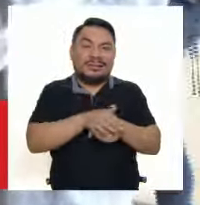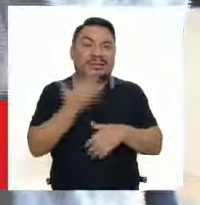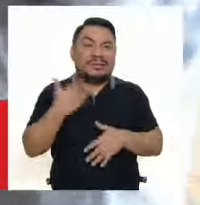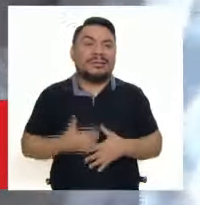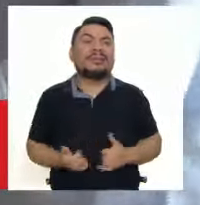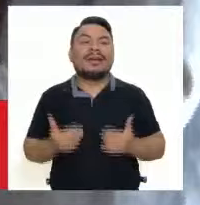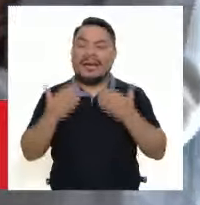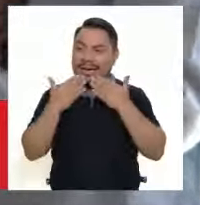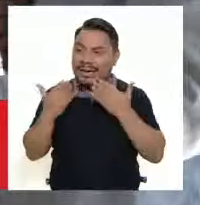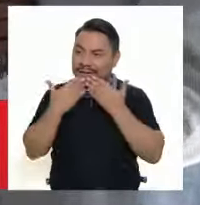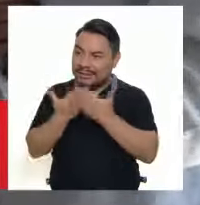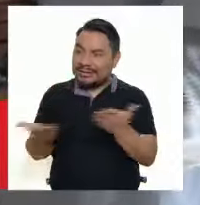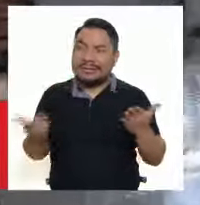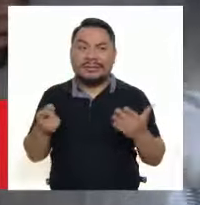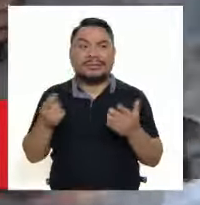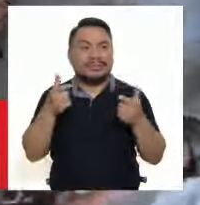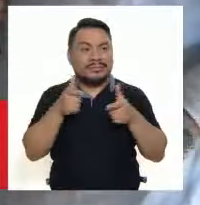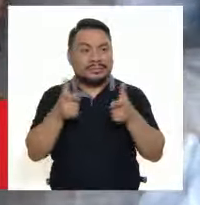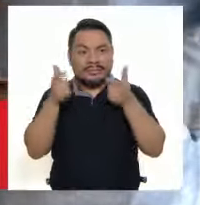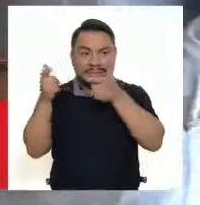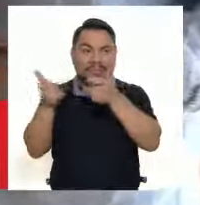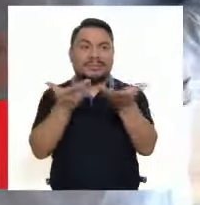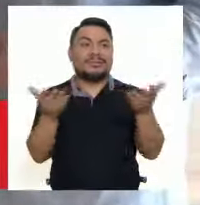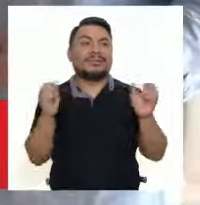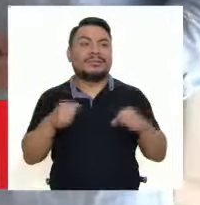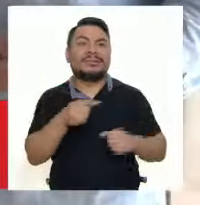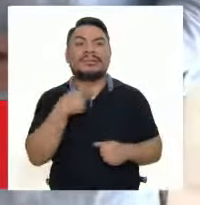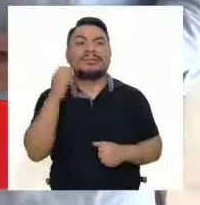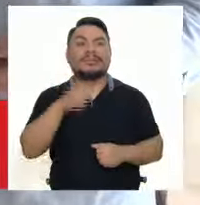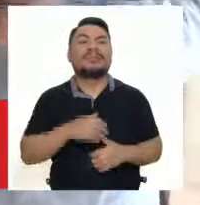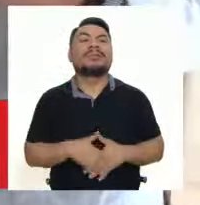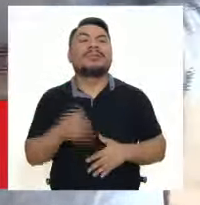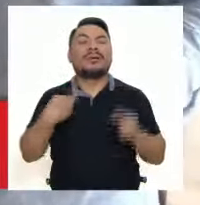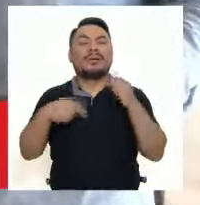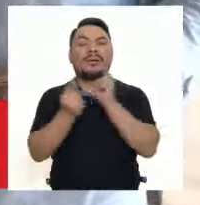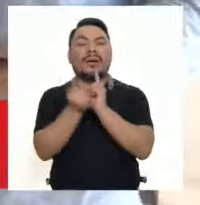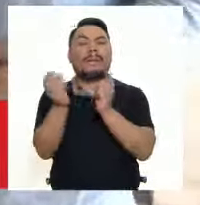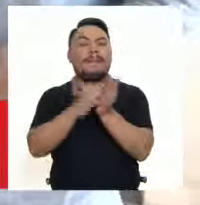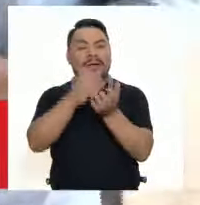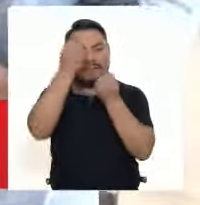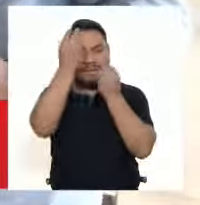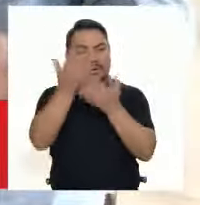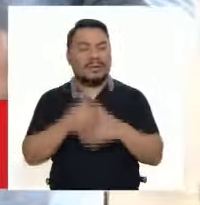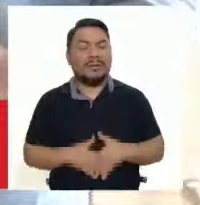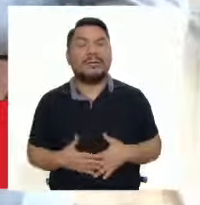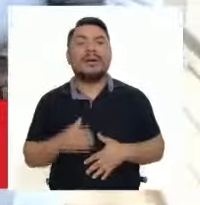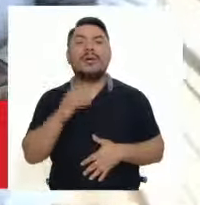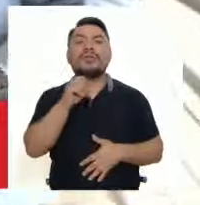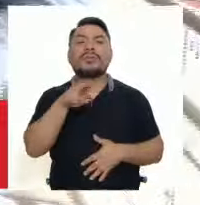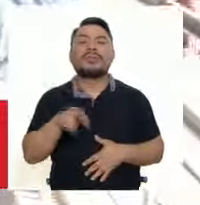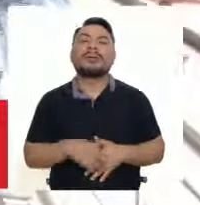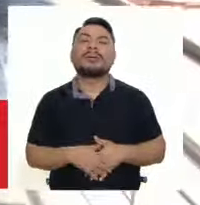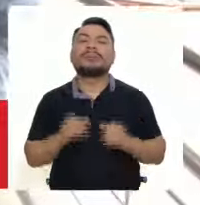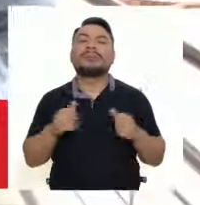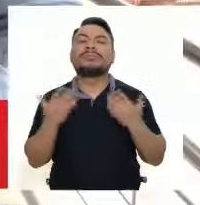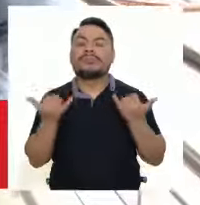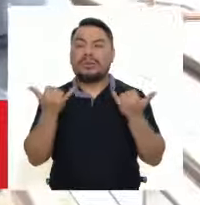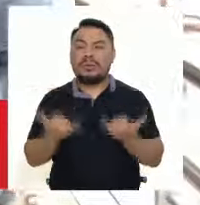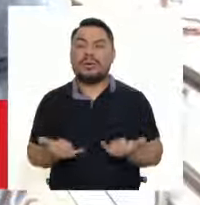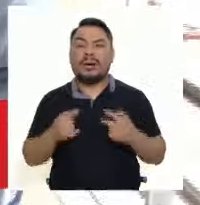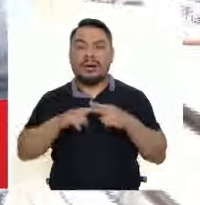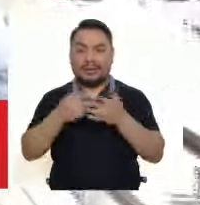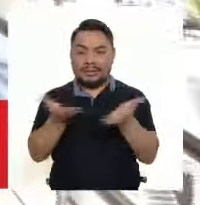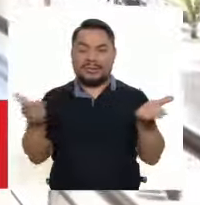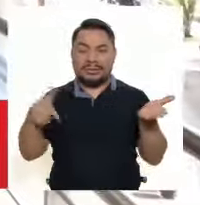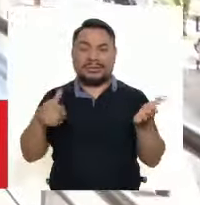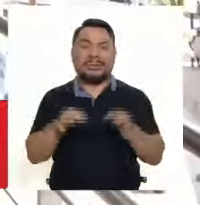Le agradecemos. Van a continuar con la inspección y nosotros vamos a regresar con mayor información, Omar, porque hoy es la inauguración